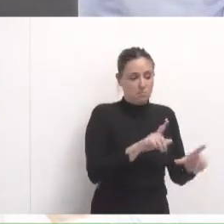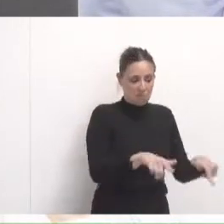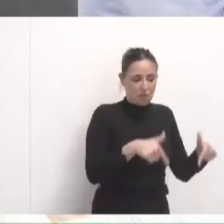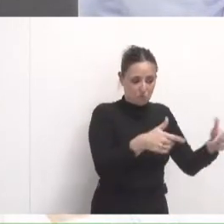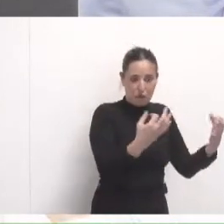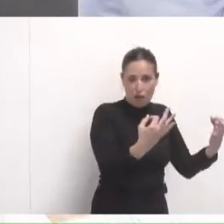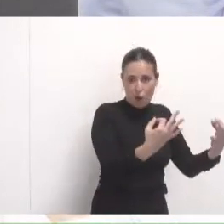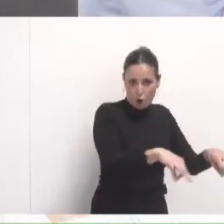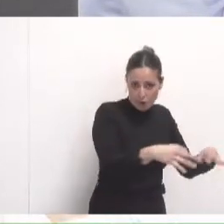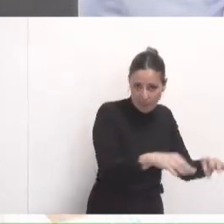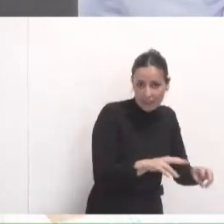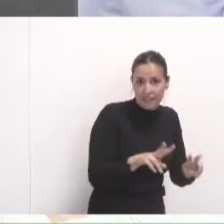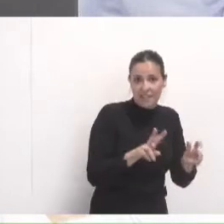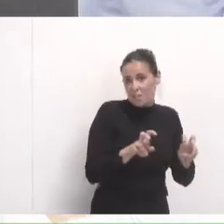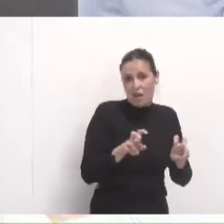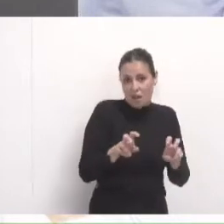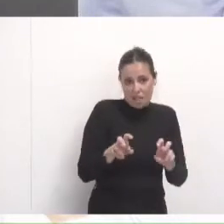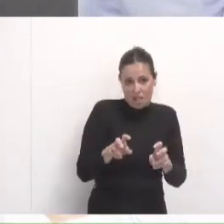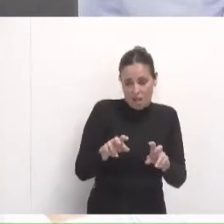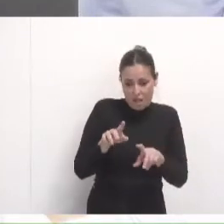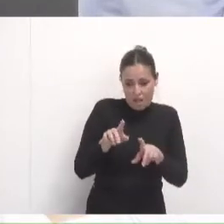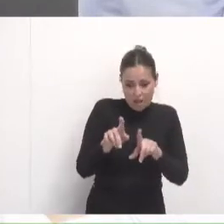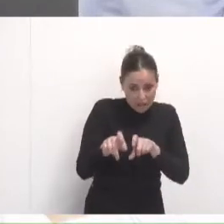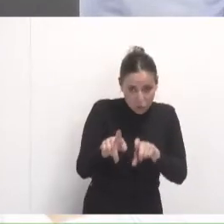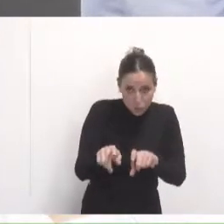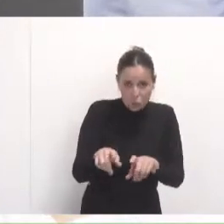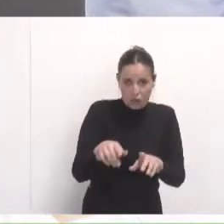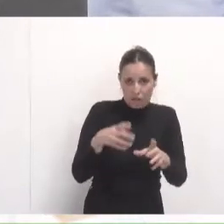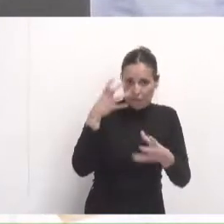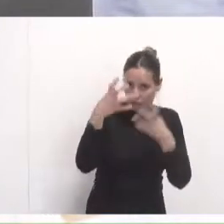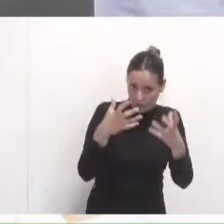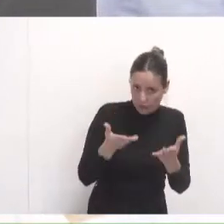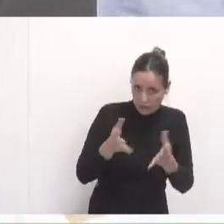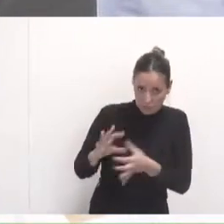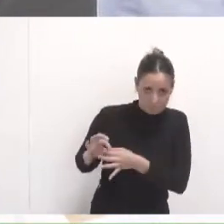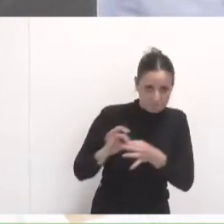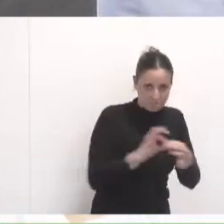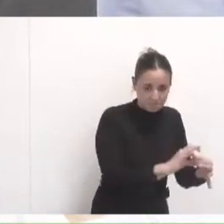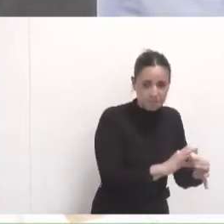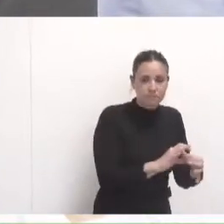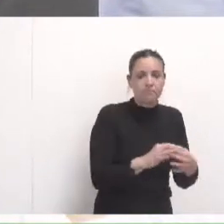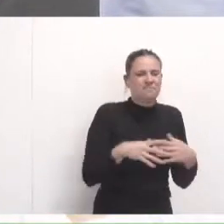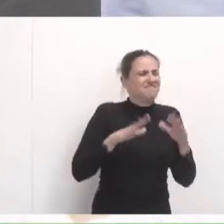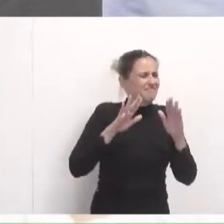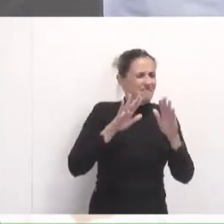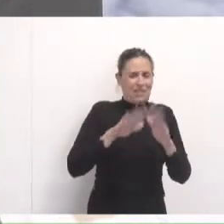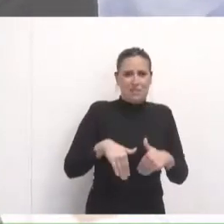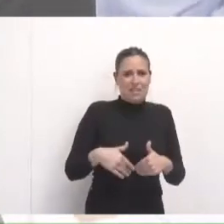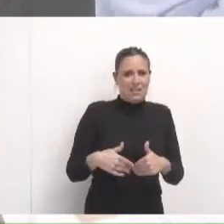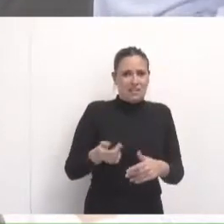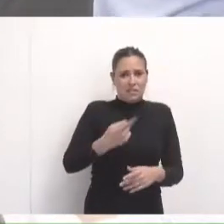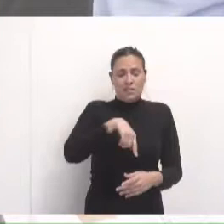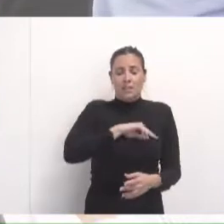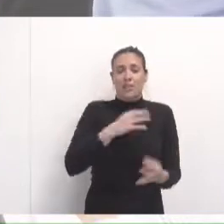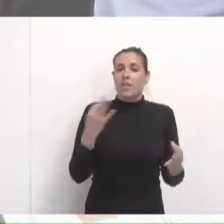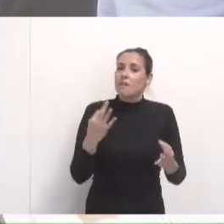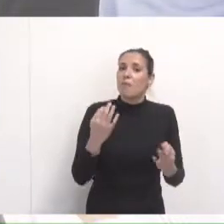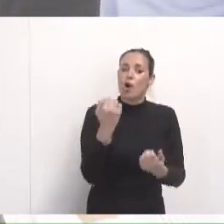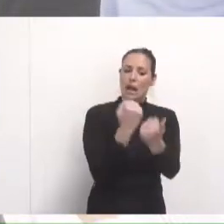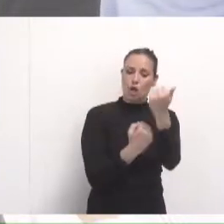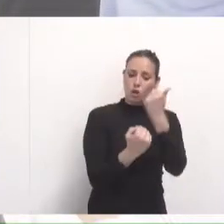vista del compostaje. Bueno, yo creo que al final lo que nos queda claro es que tenemos que apostar por elementos de economía